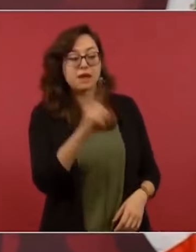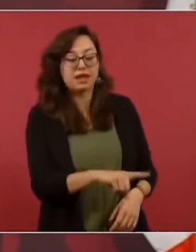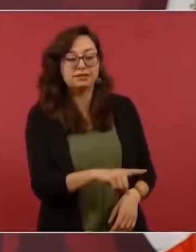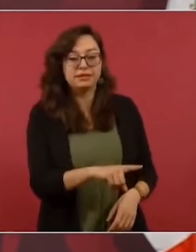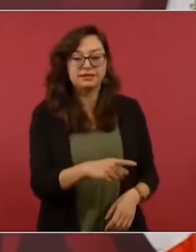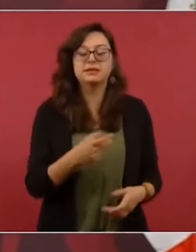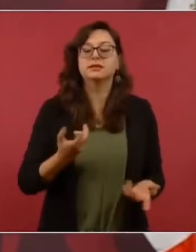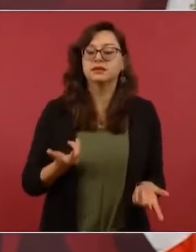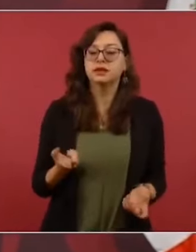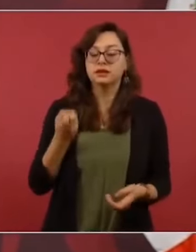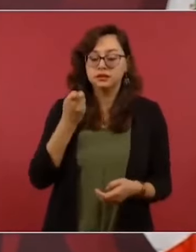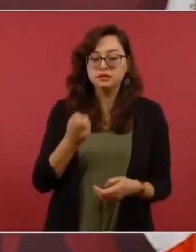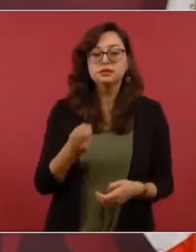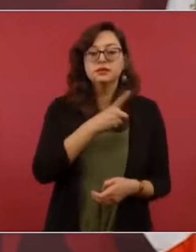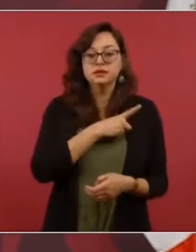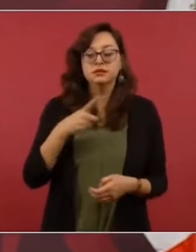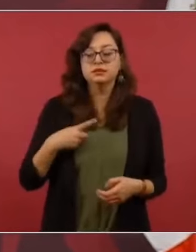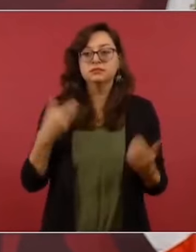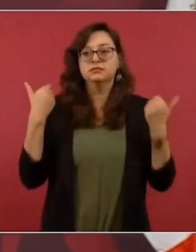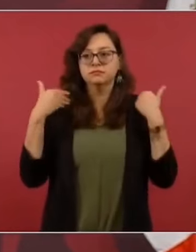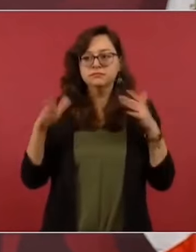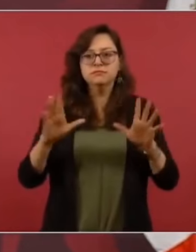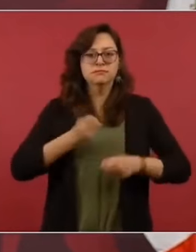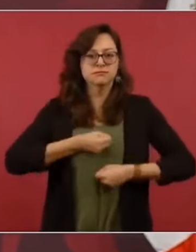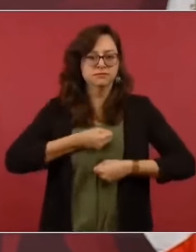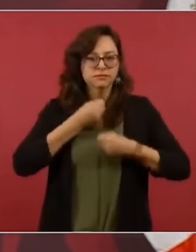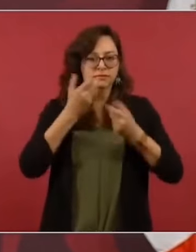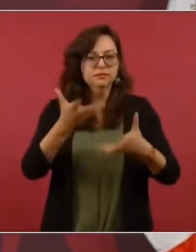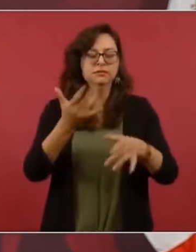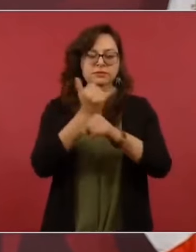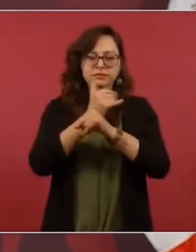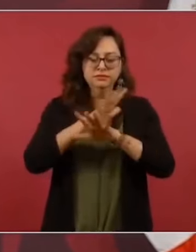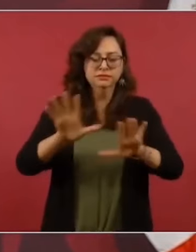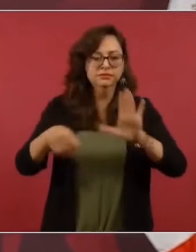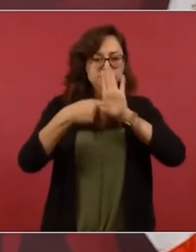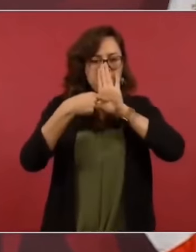de seguridad. Y otra cosa también muy importante,